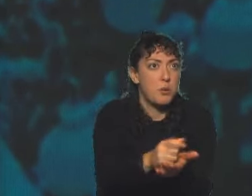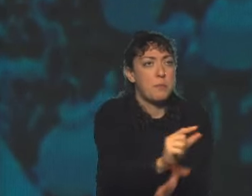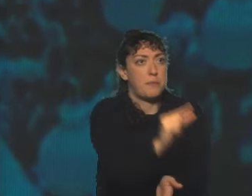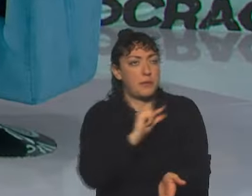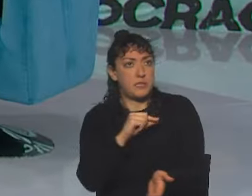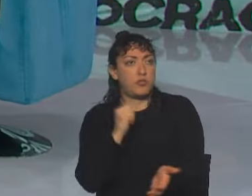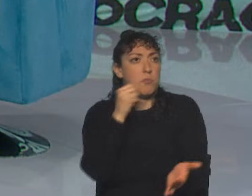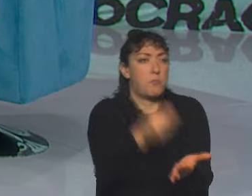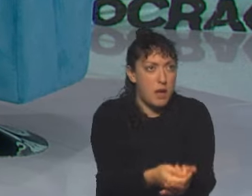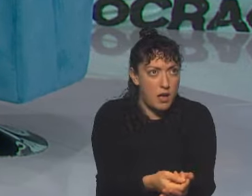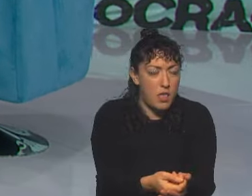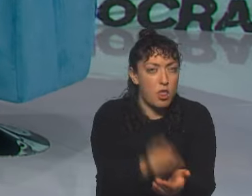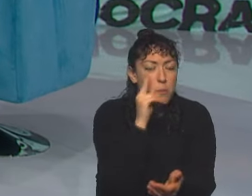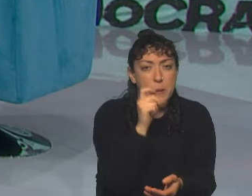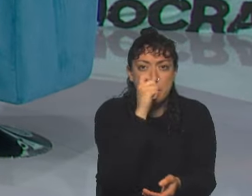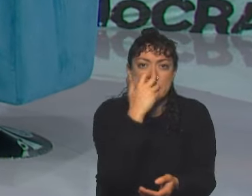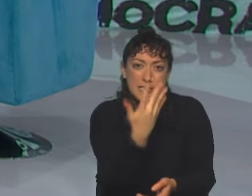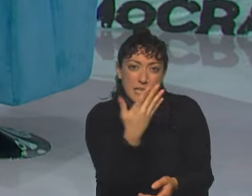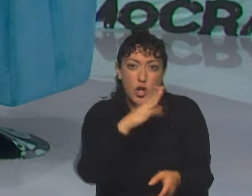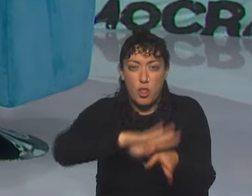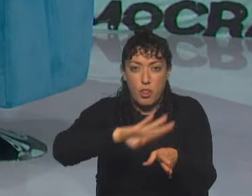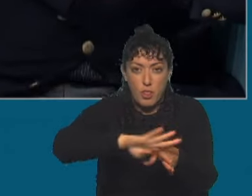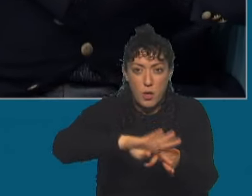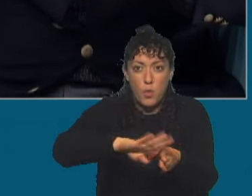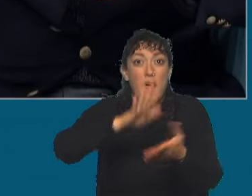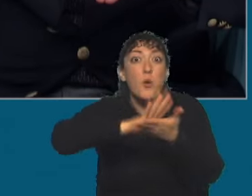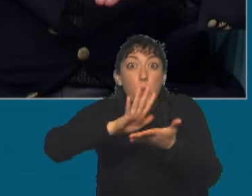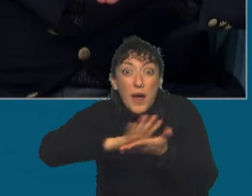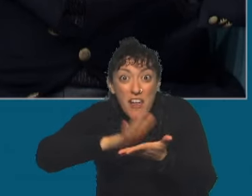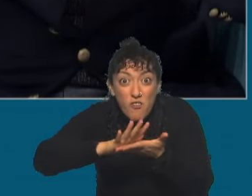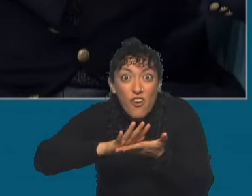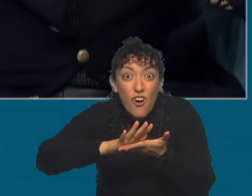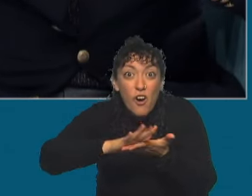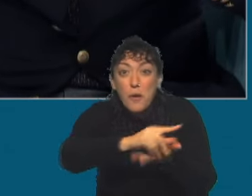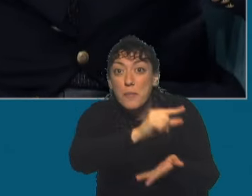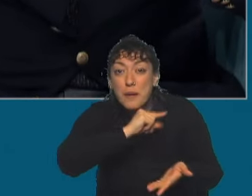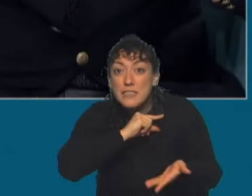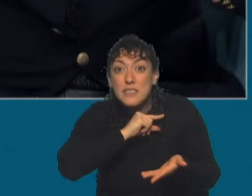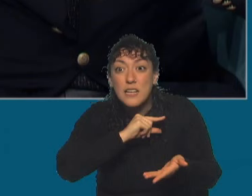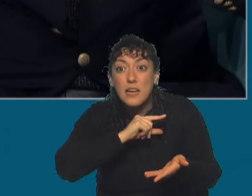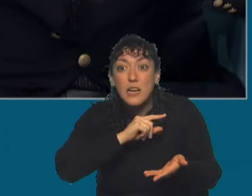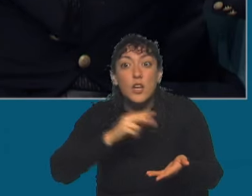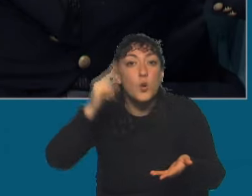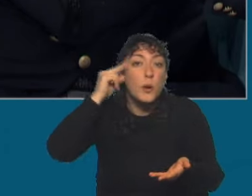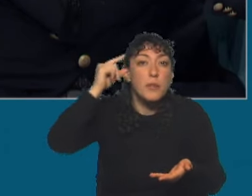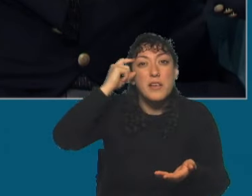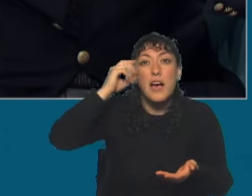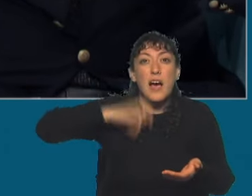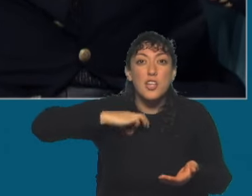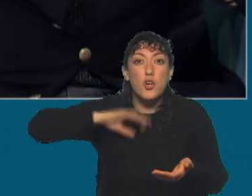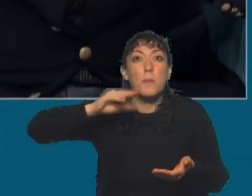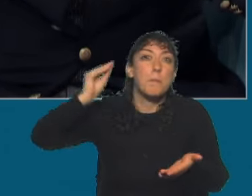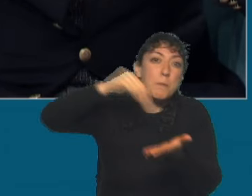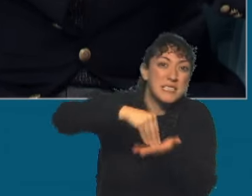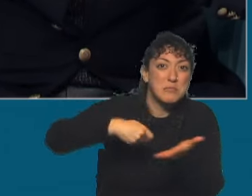2025, toda esa deuda que contraímos nuevamente con el fondo, la vamos a pagar en 10 años. Imposible. Como